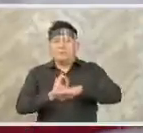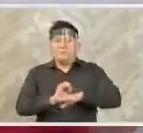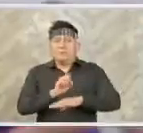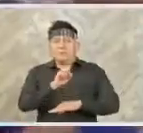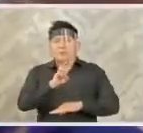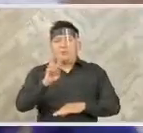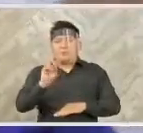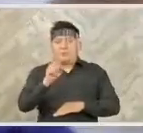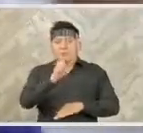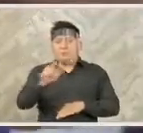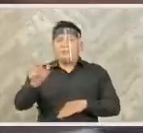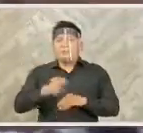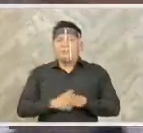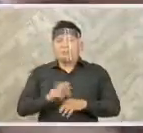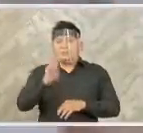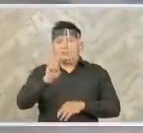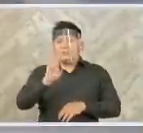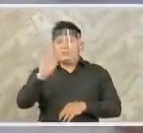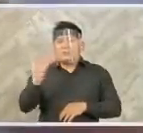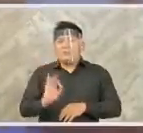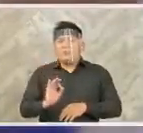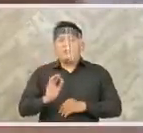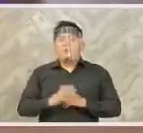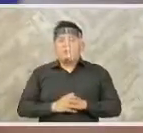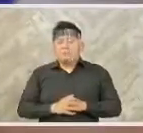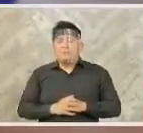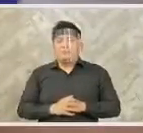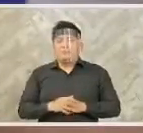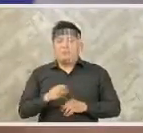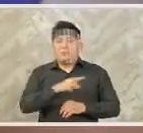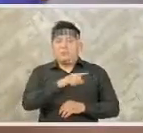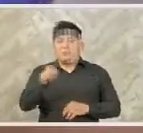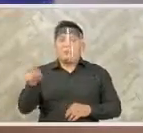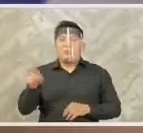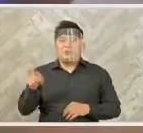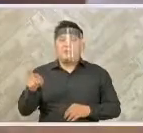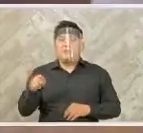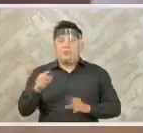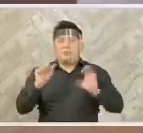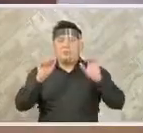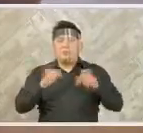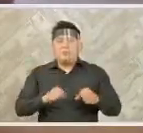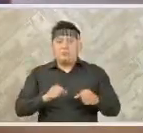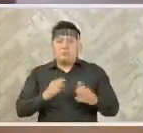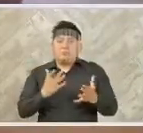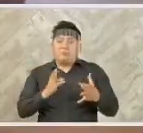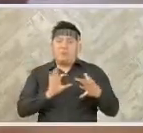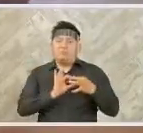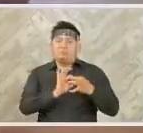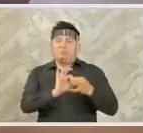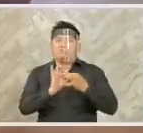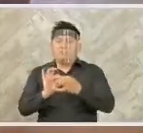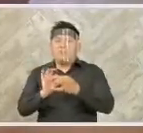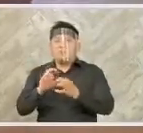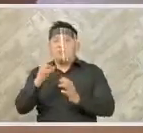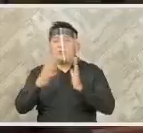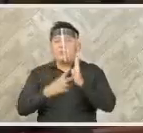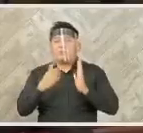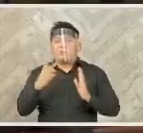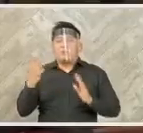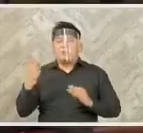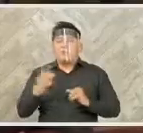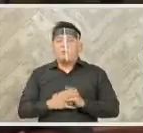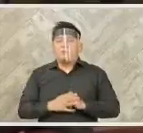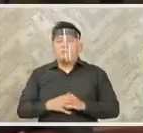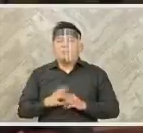El 70% de esas personas en este piloto van a tener enganche en 2021 con las empresas del sector calzado por